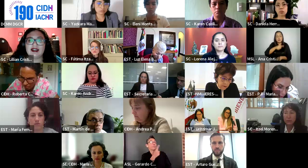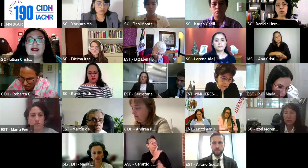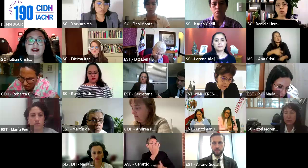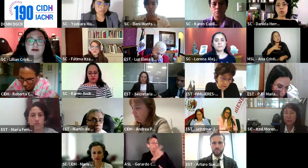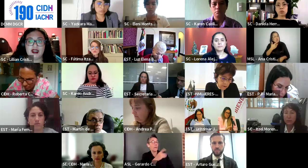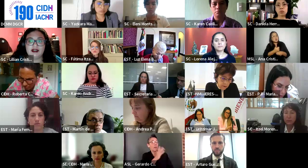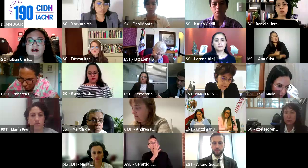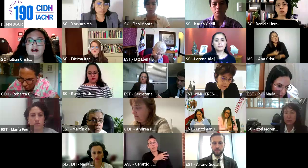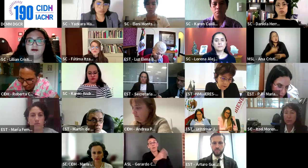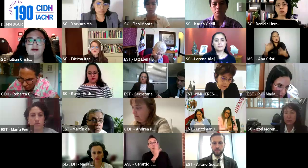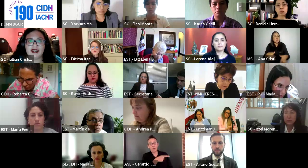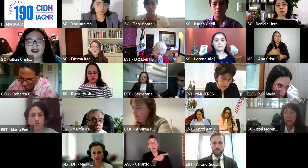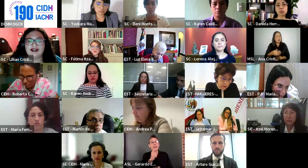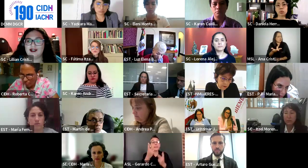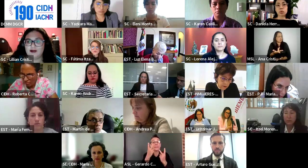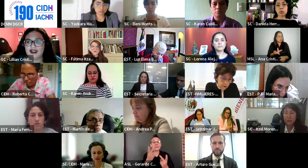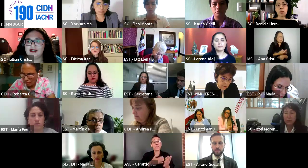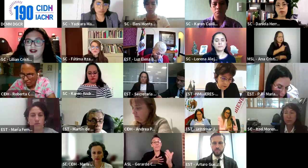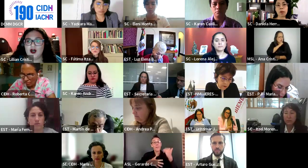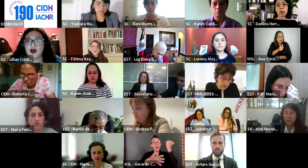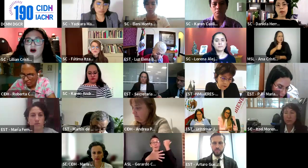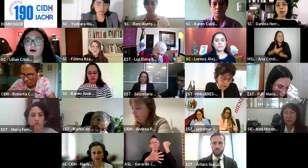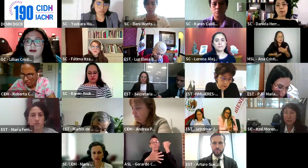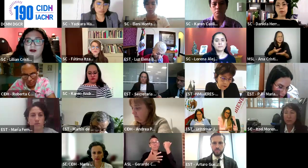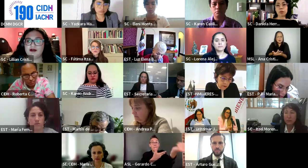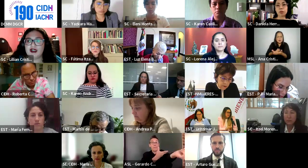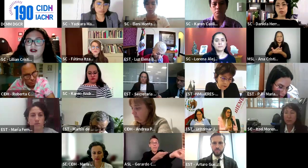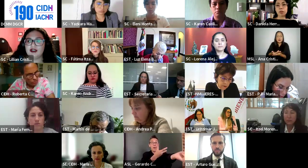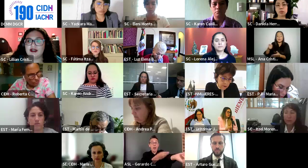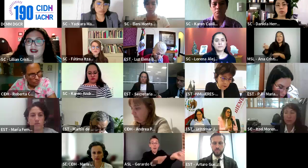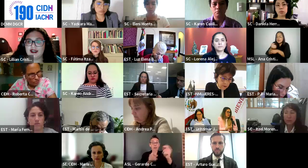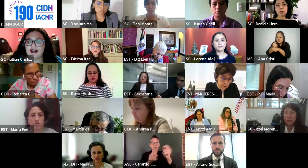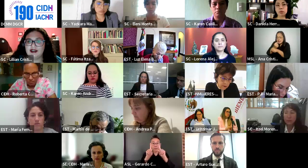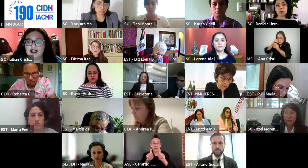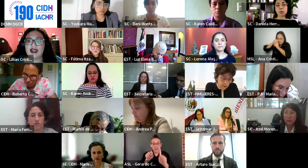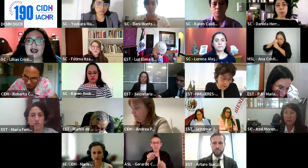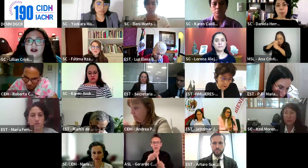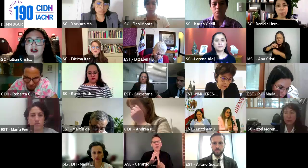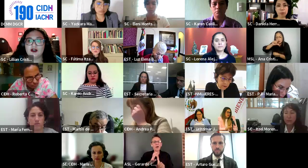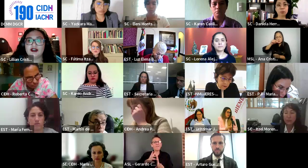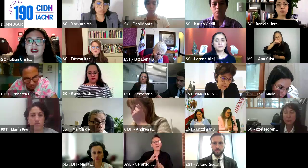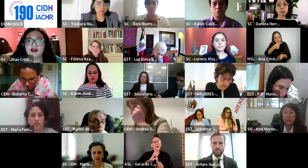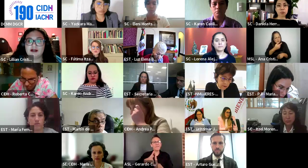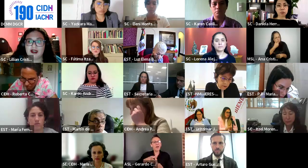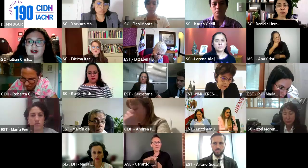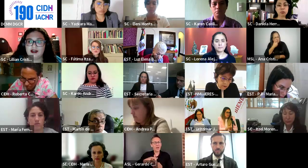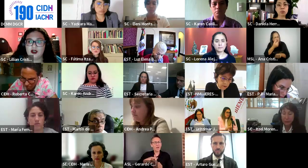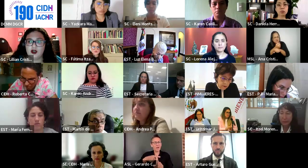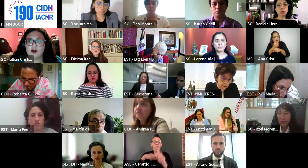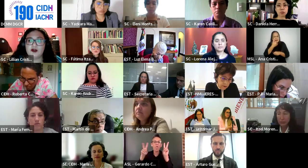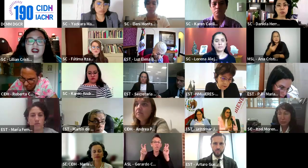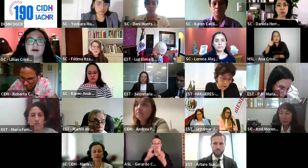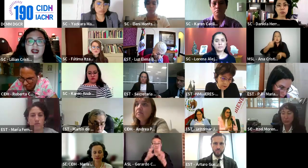de sangre están bien, bien entre comillas, optan por referirnos a psiquiatría, alegando que todo está en nuestra